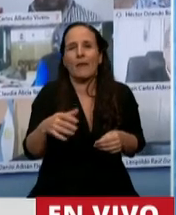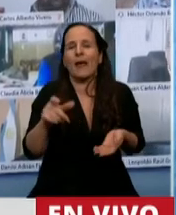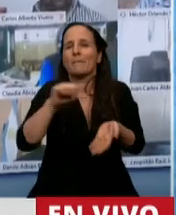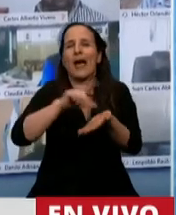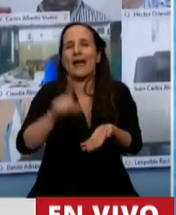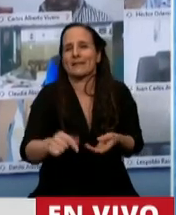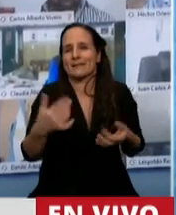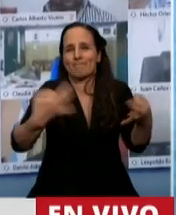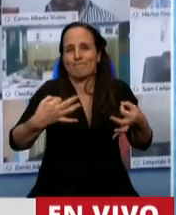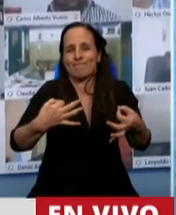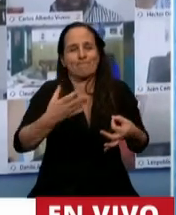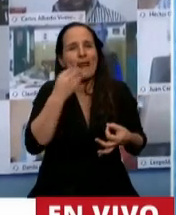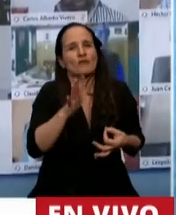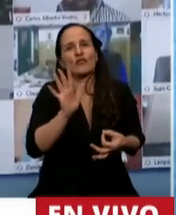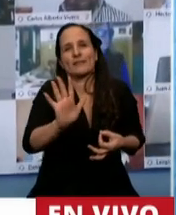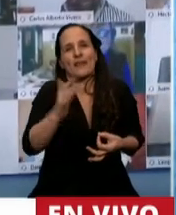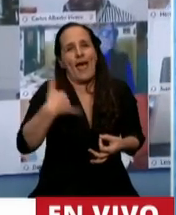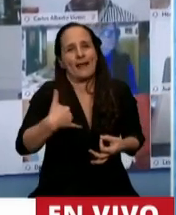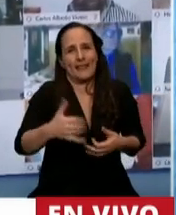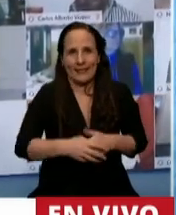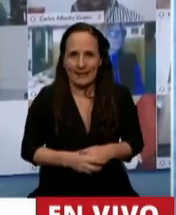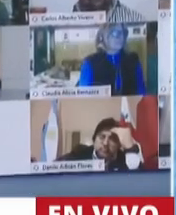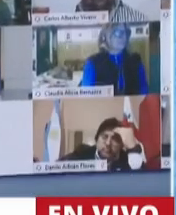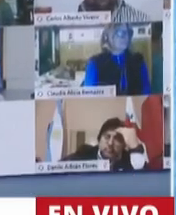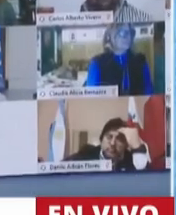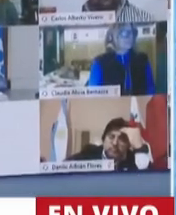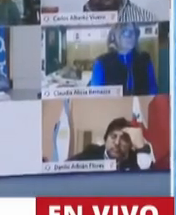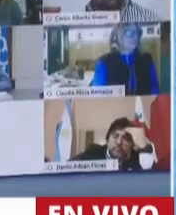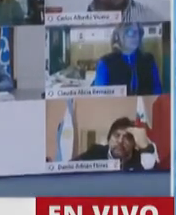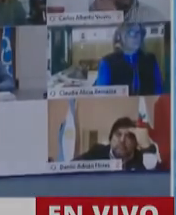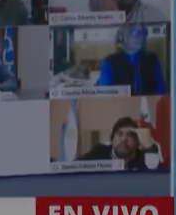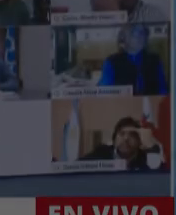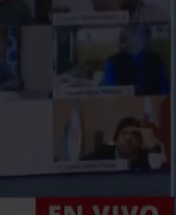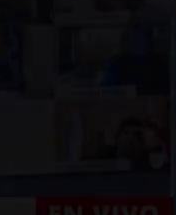tenemos. Muchas gracias, señor presidente. Muchas gracias, diputado Martín Soria.